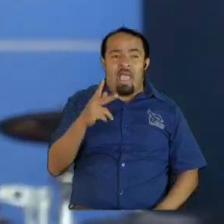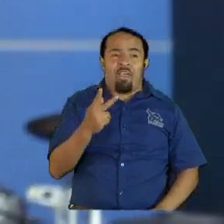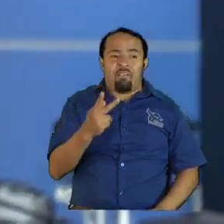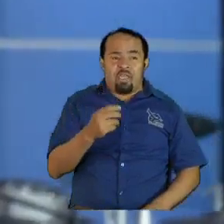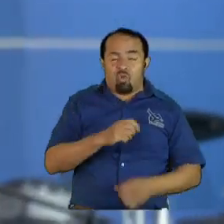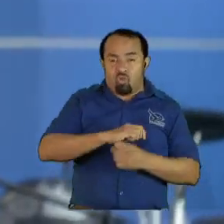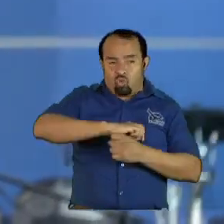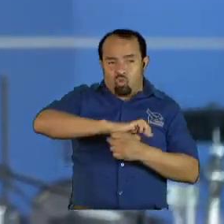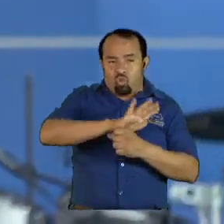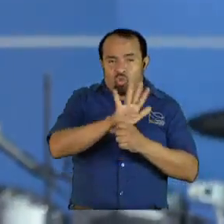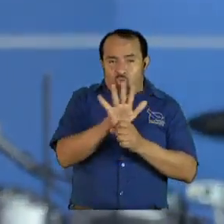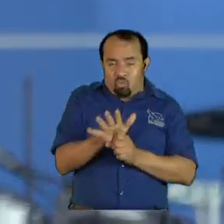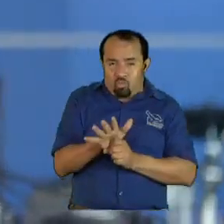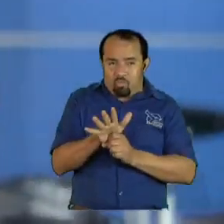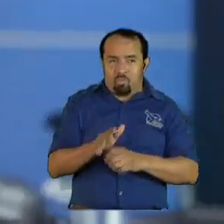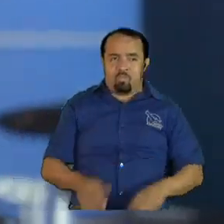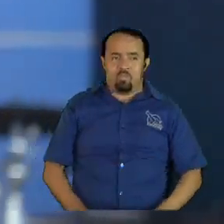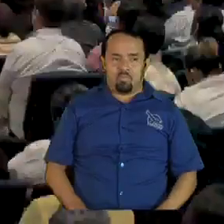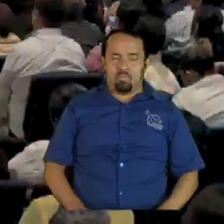punto.